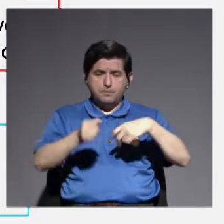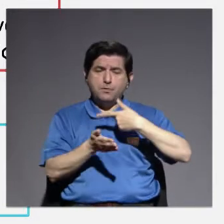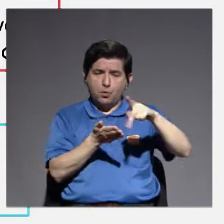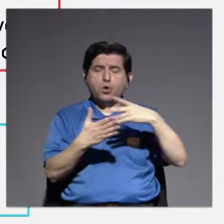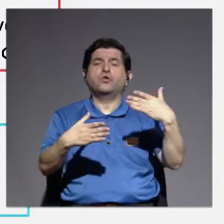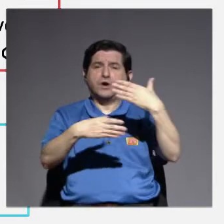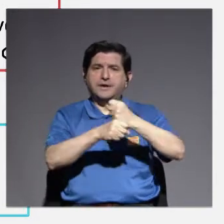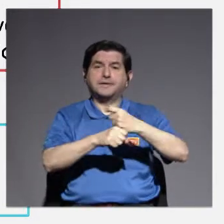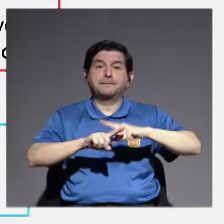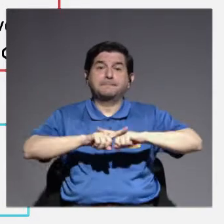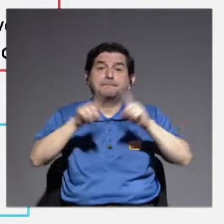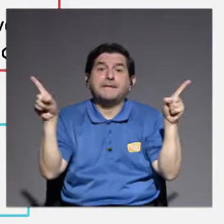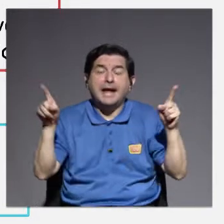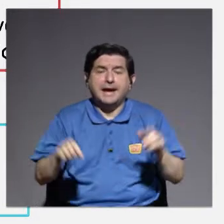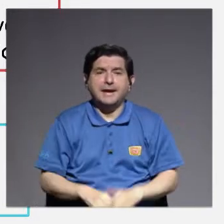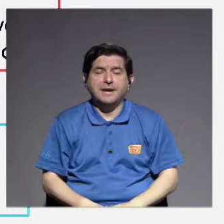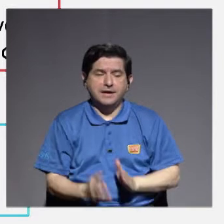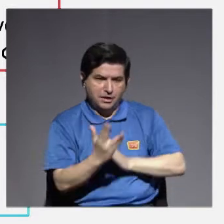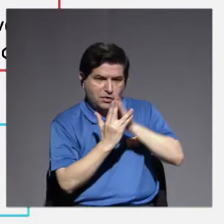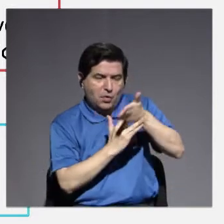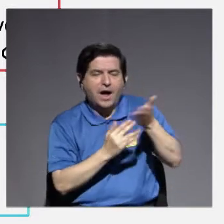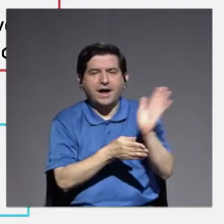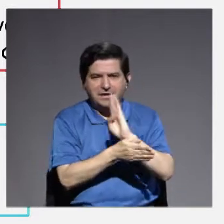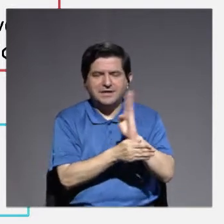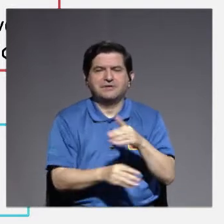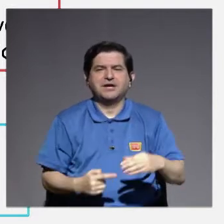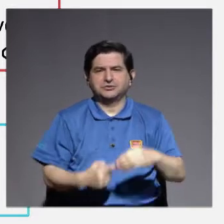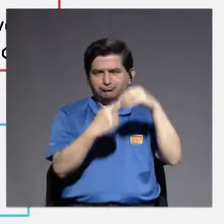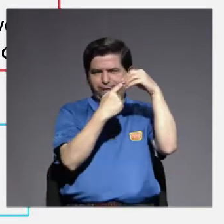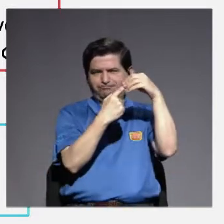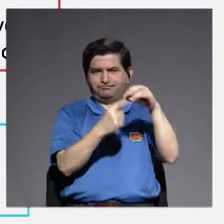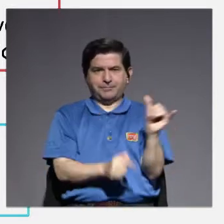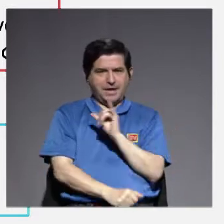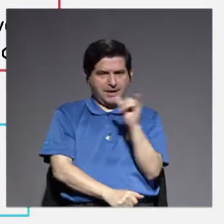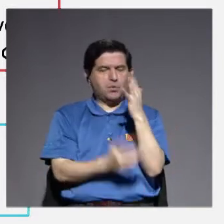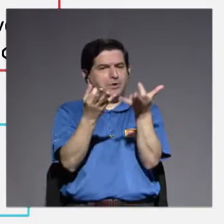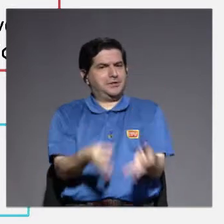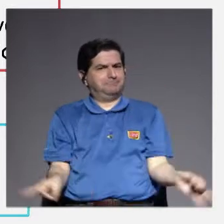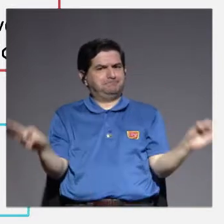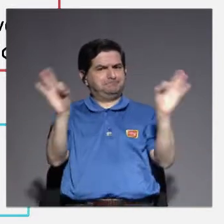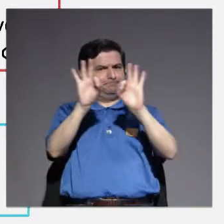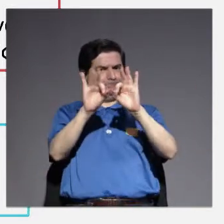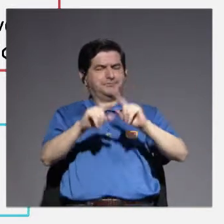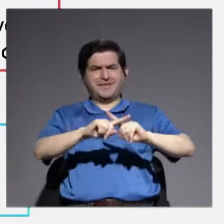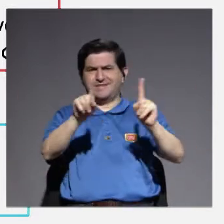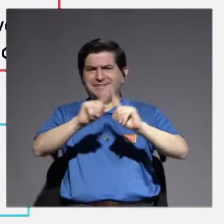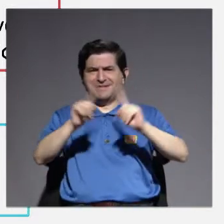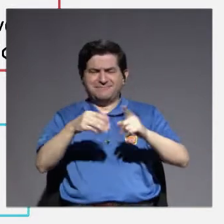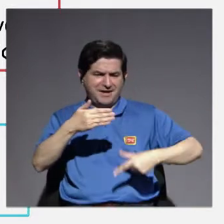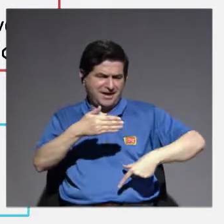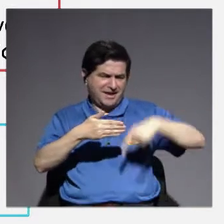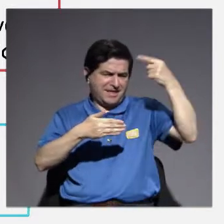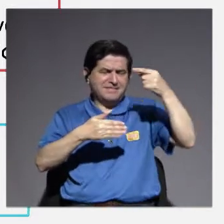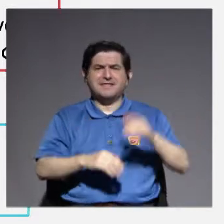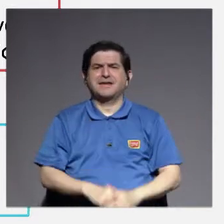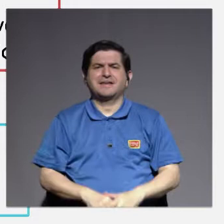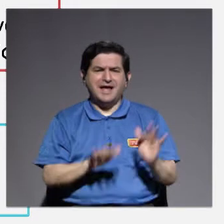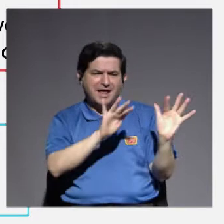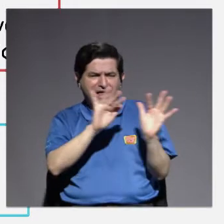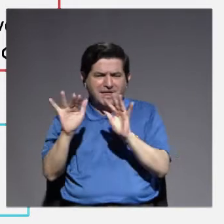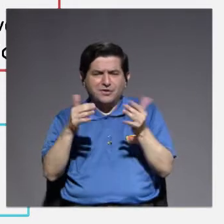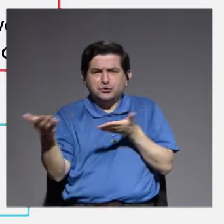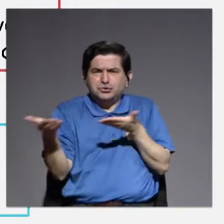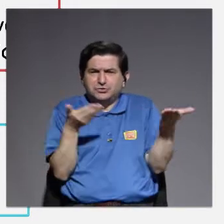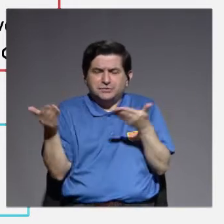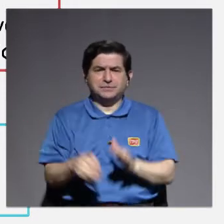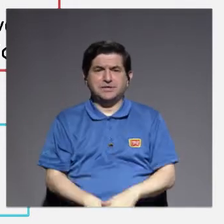pagos, pero principalmente se da a través de los bancos. Igualmente es importante señalar que hay distintos grados de digitalización de un servicio.